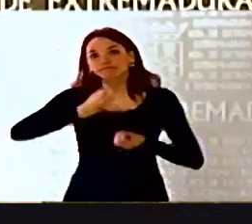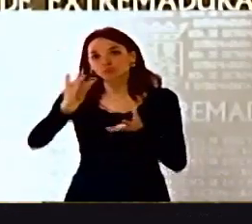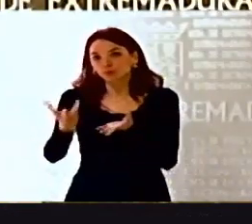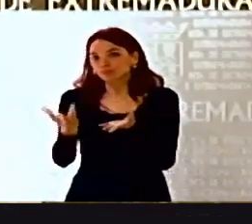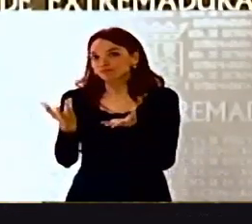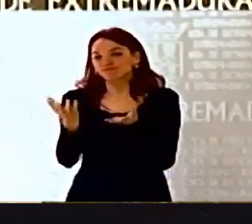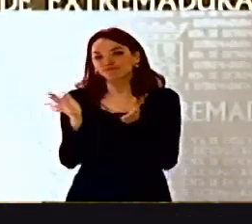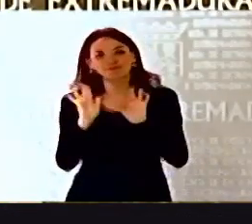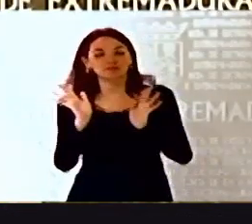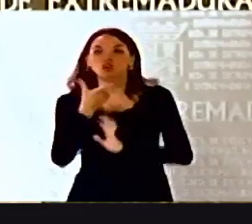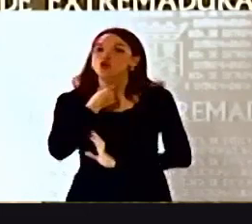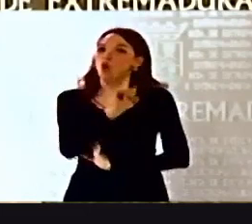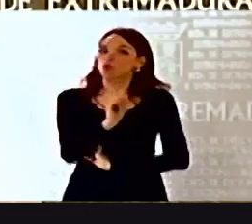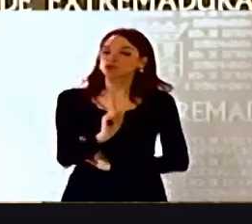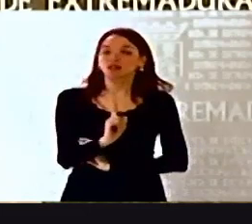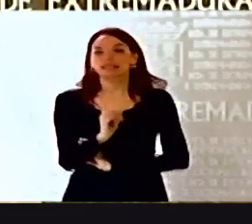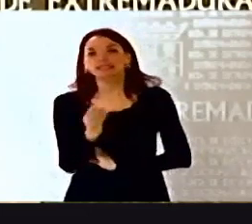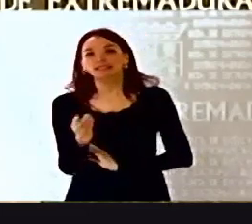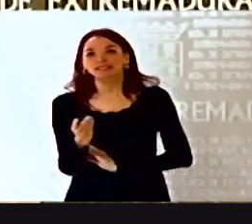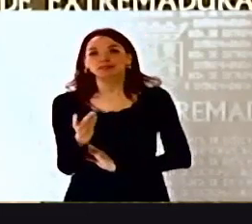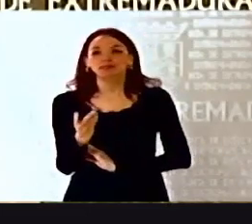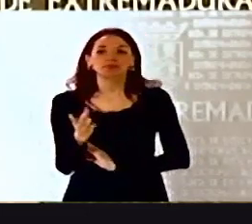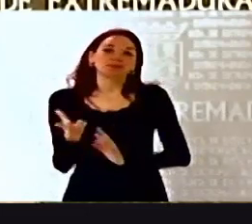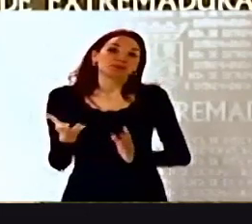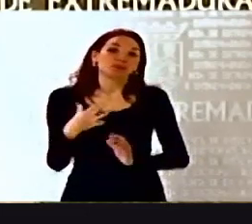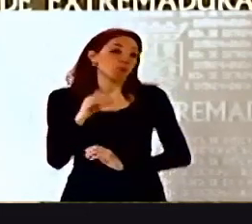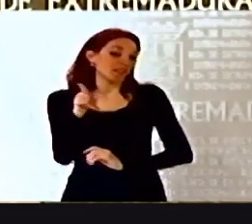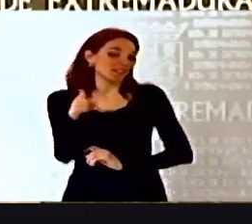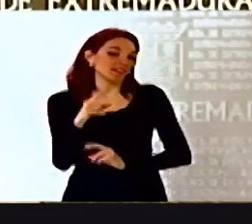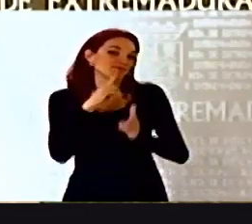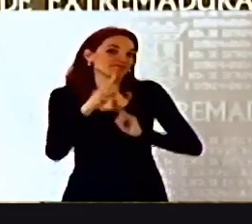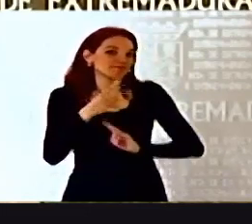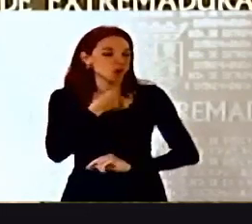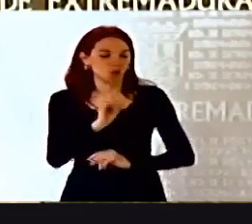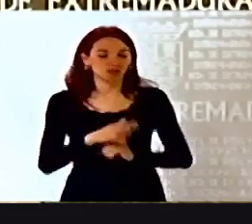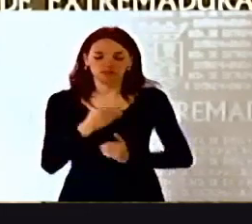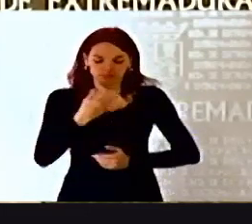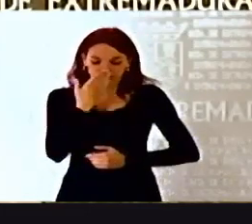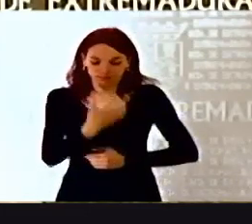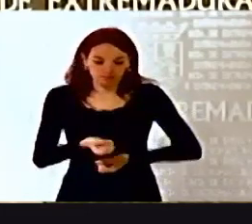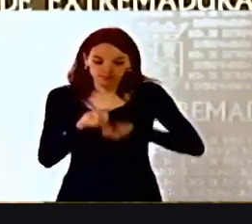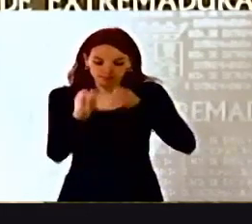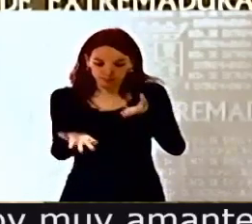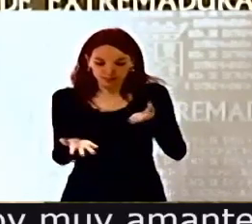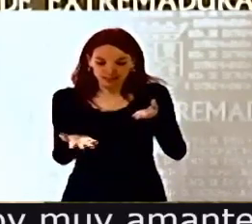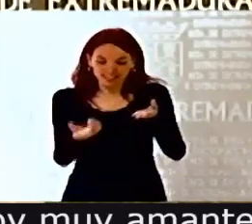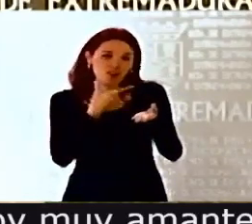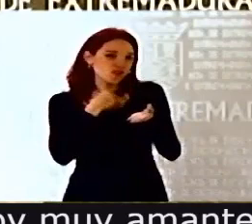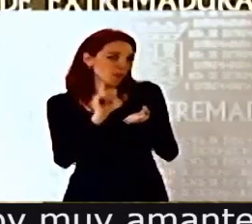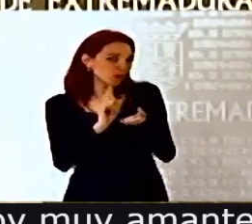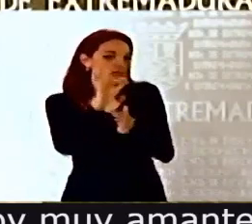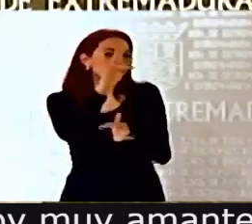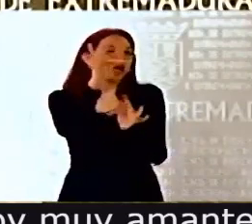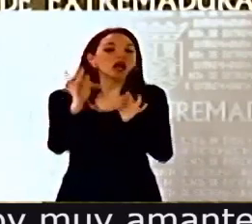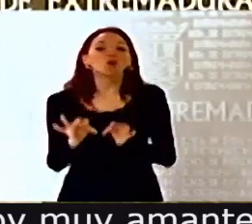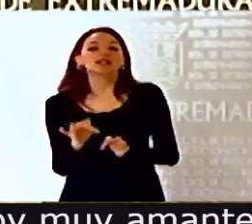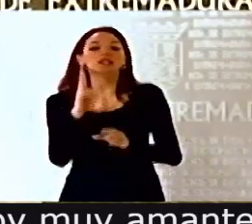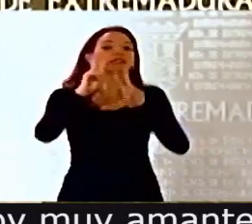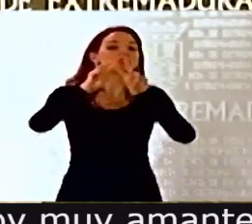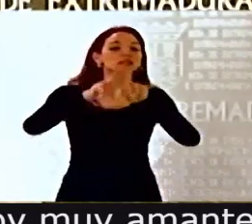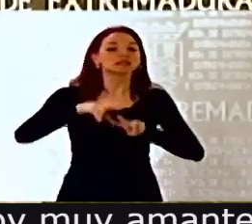no soy muy amante, igual no le gusta a Tezano lo que voy a decir, pero yo lo digo. No soy muy amante de leer las encuestas, sé que es importante y